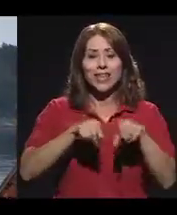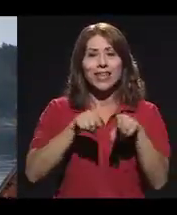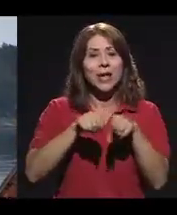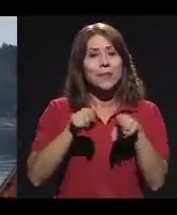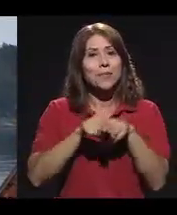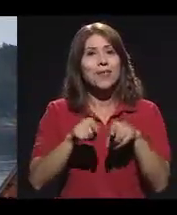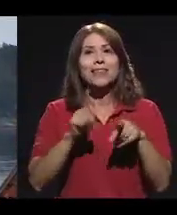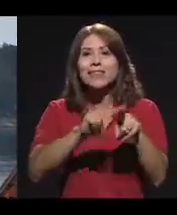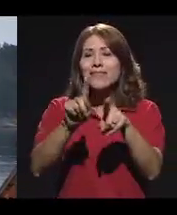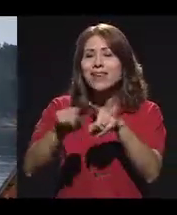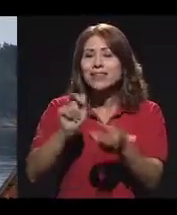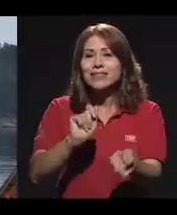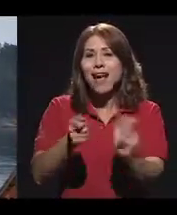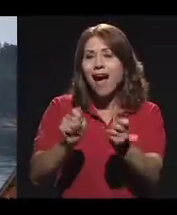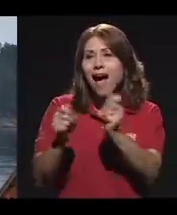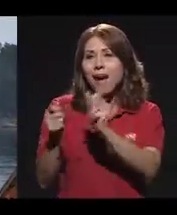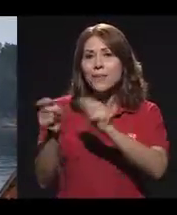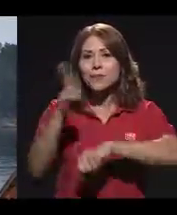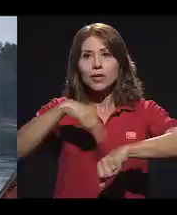palpable belleza de la naturaleza.